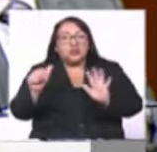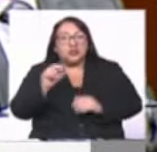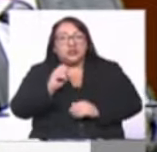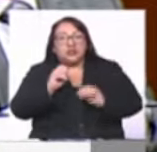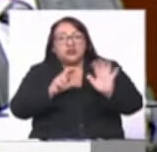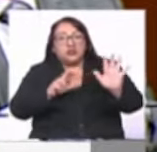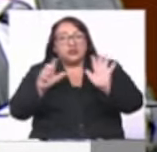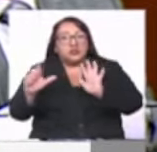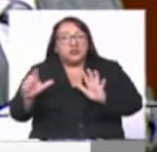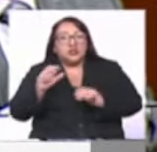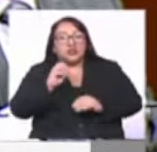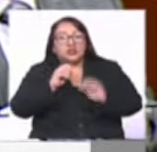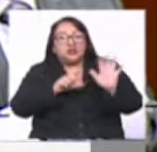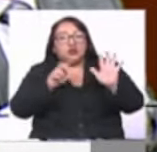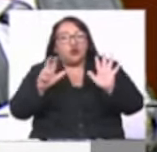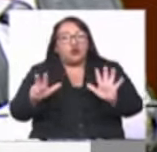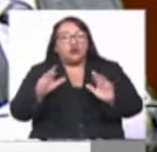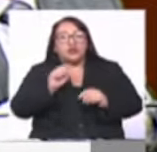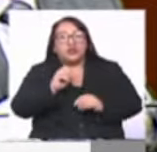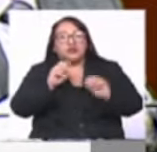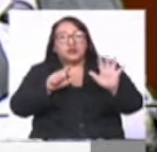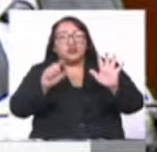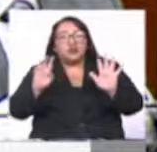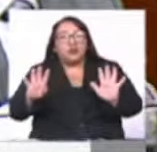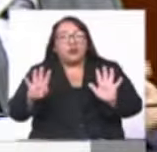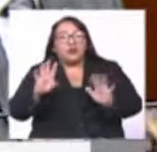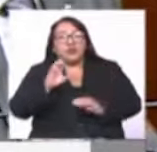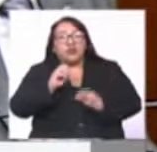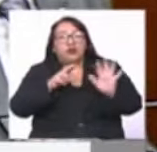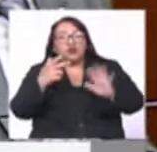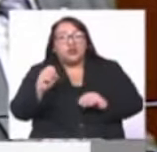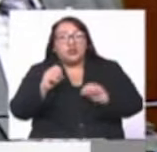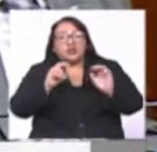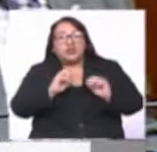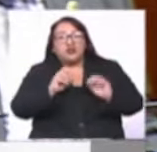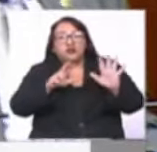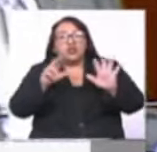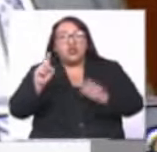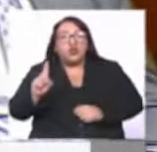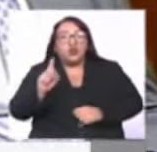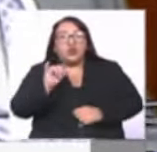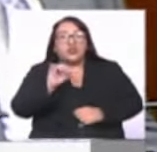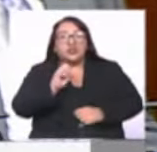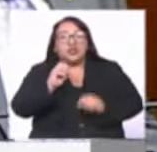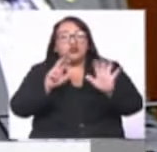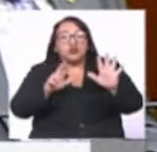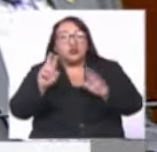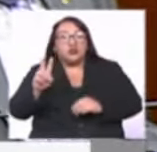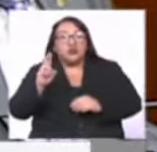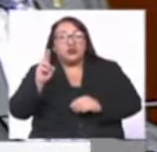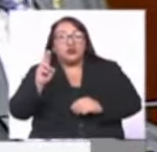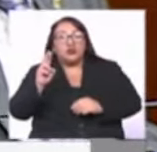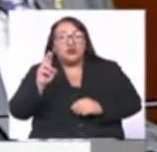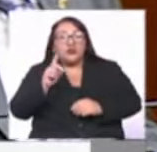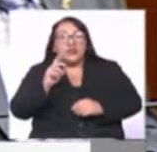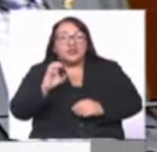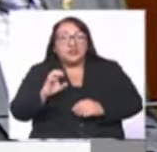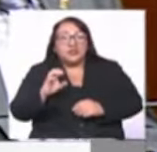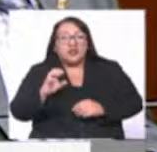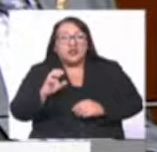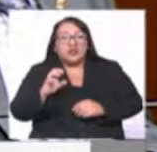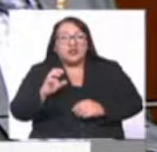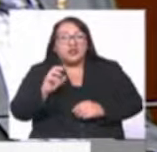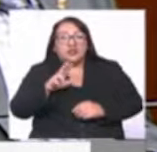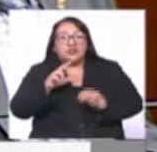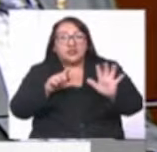077 078 079 080 081 y 082 gu dc-